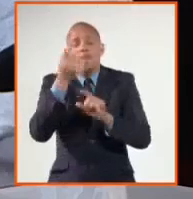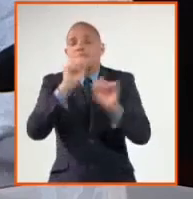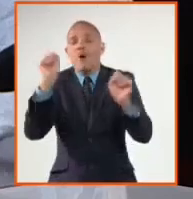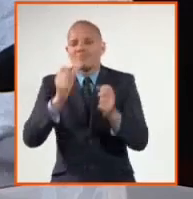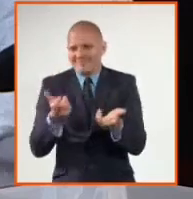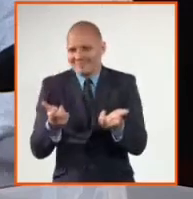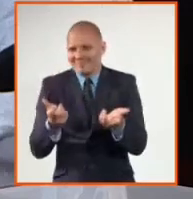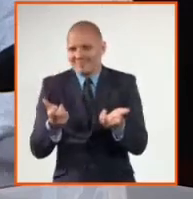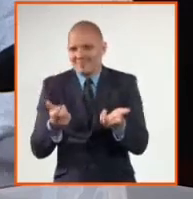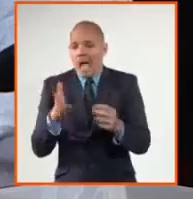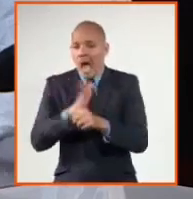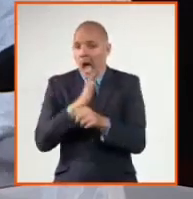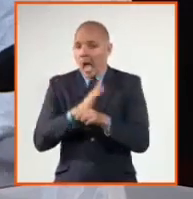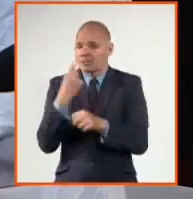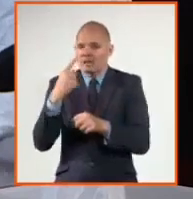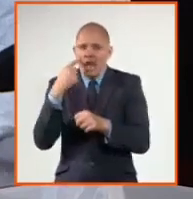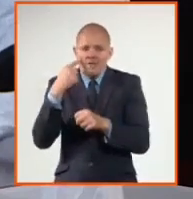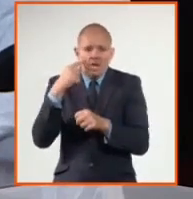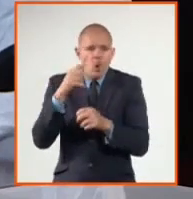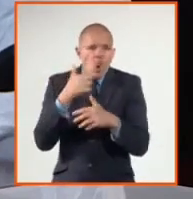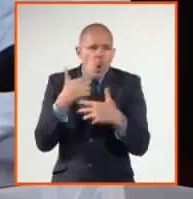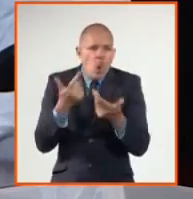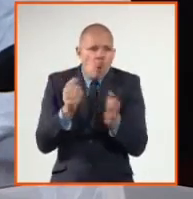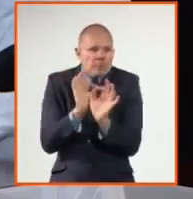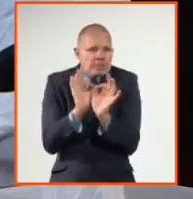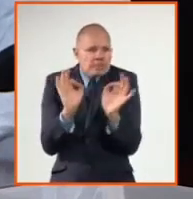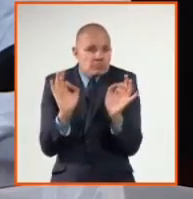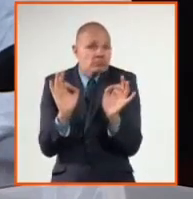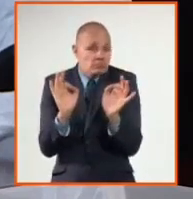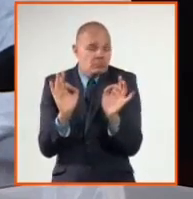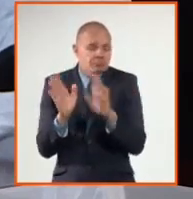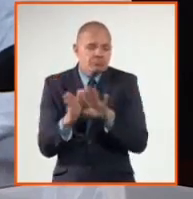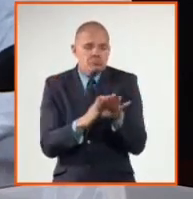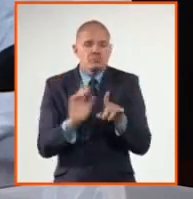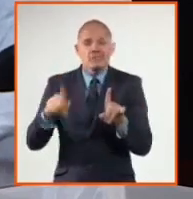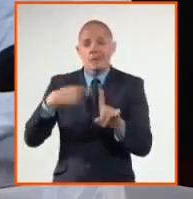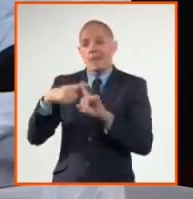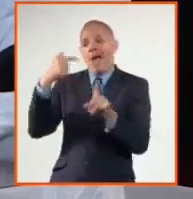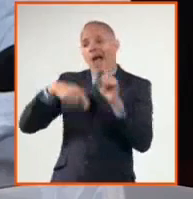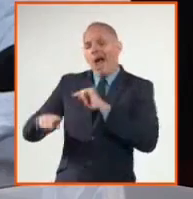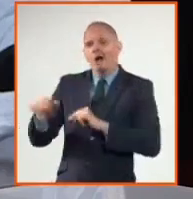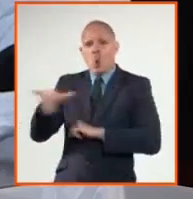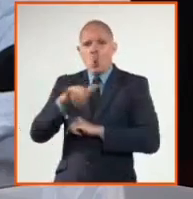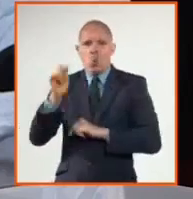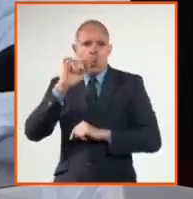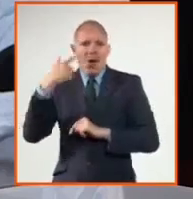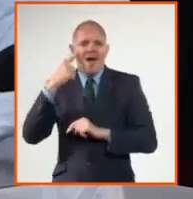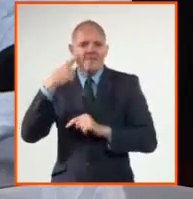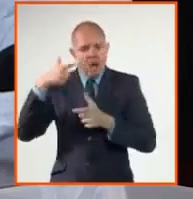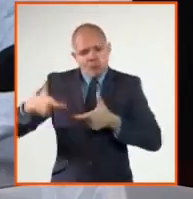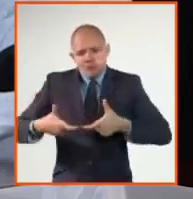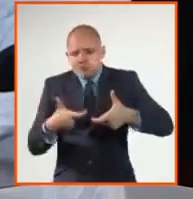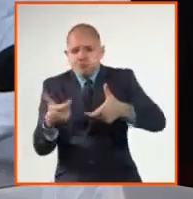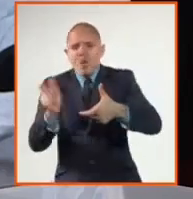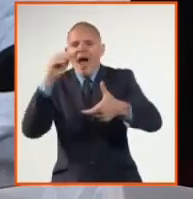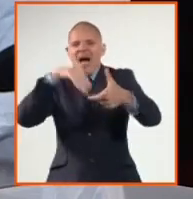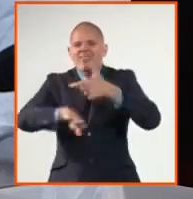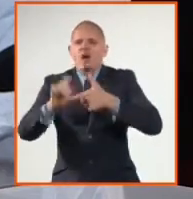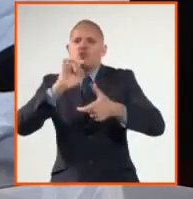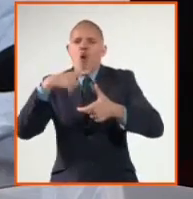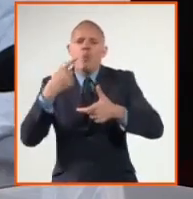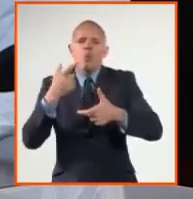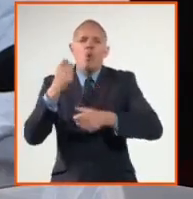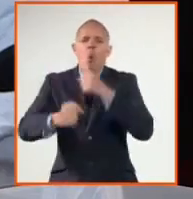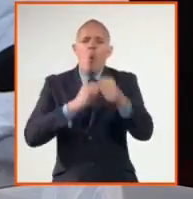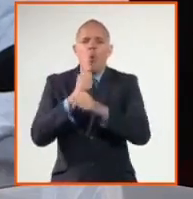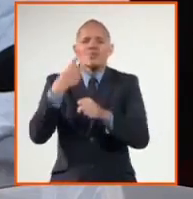presentó se sigue profundizando en técnicas de diagnóstico rayo x de ultrasonido líquido